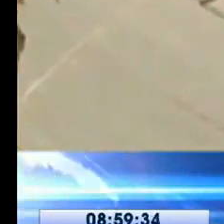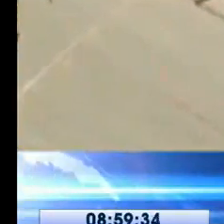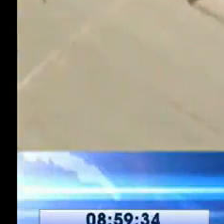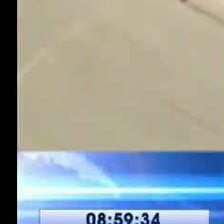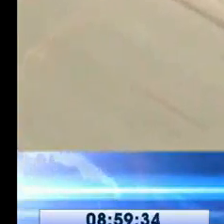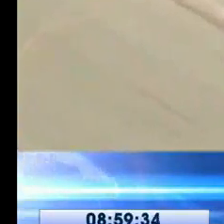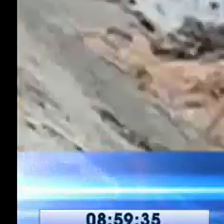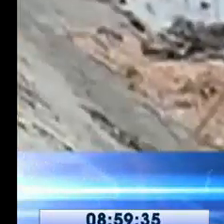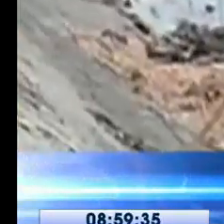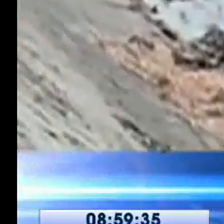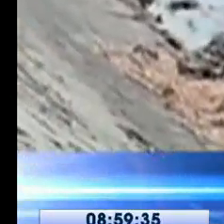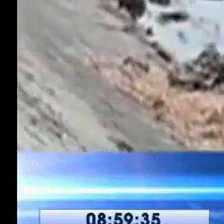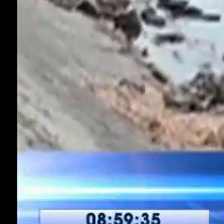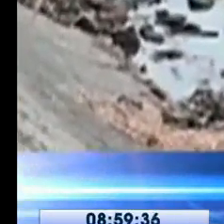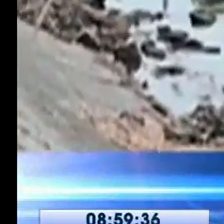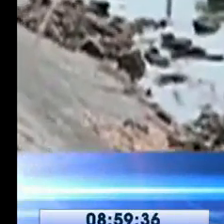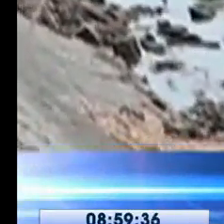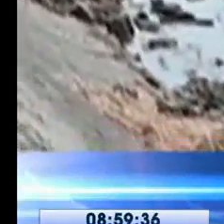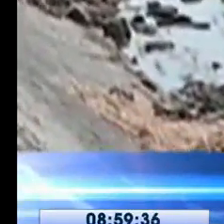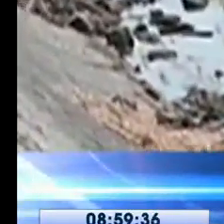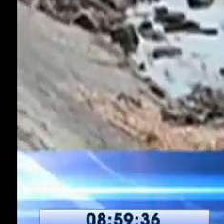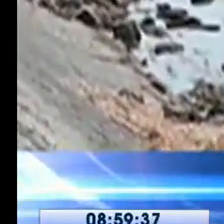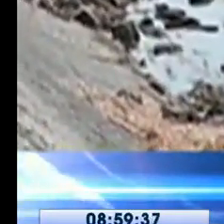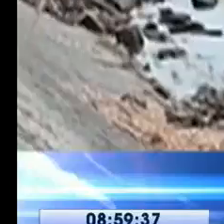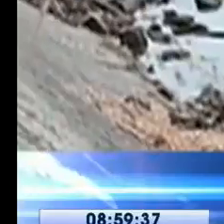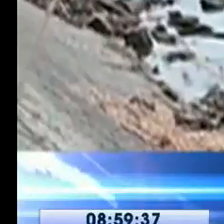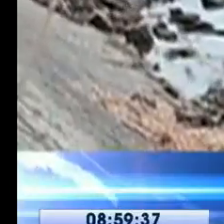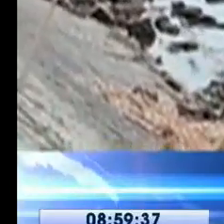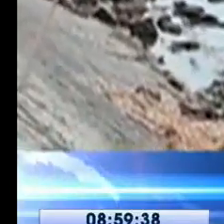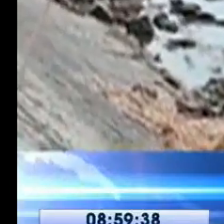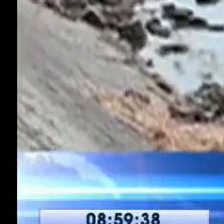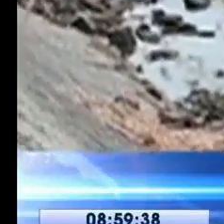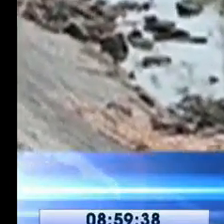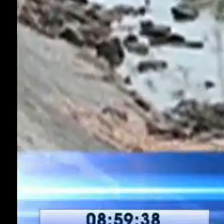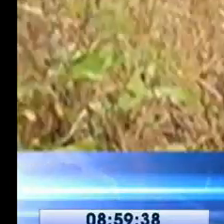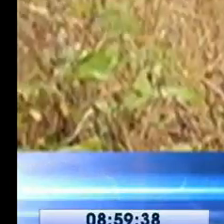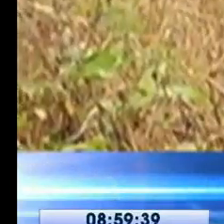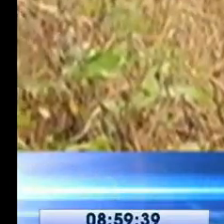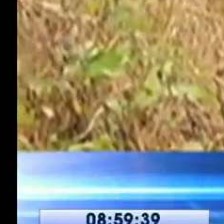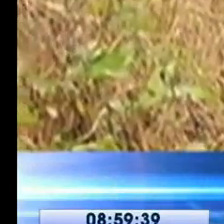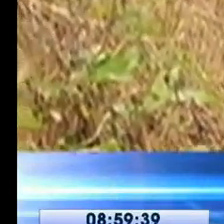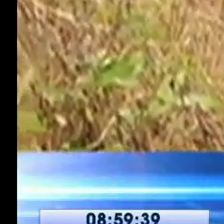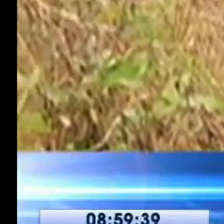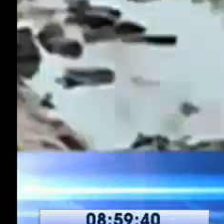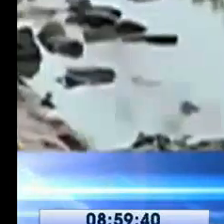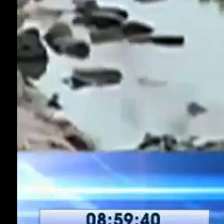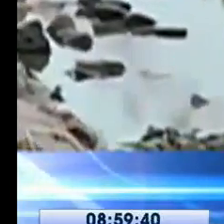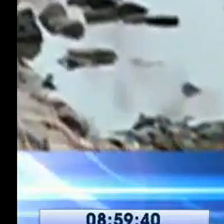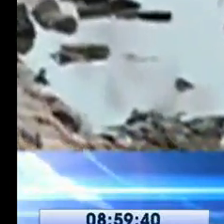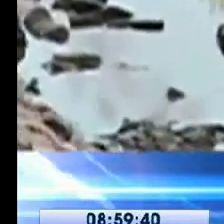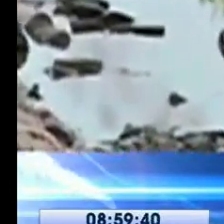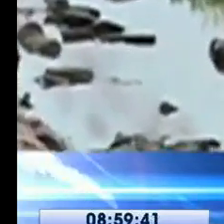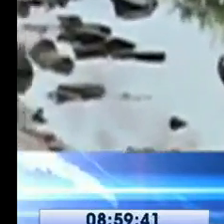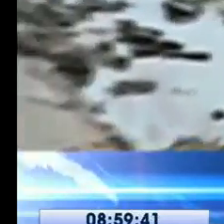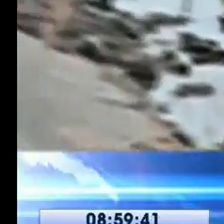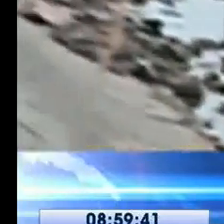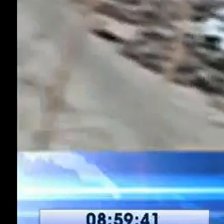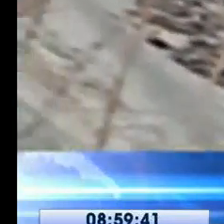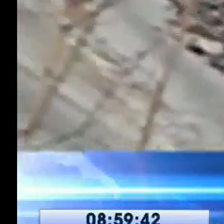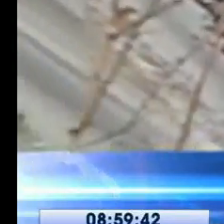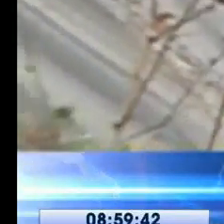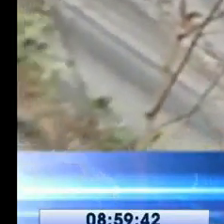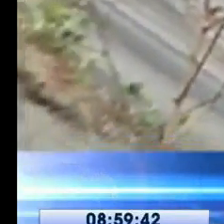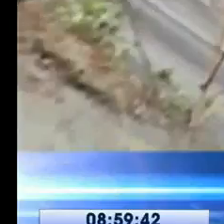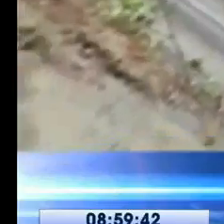Más adelante, madre de menor asesinado hace más de 4 meses y abandonado en un canal de agua, clama por justicia.